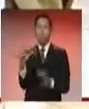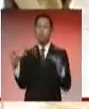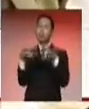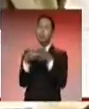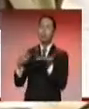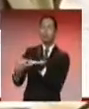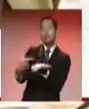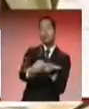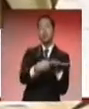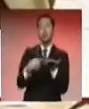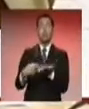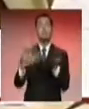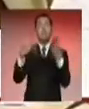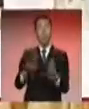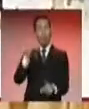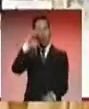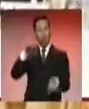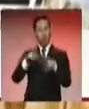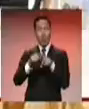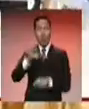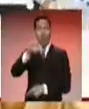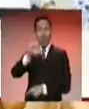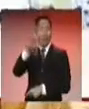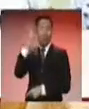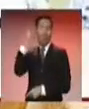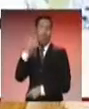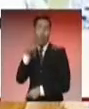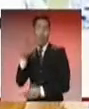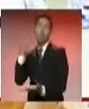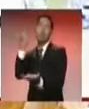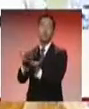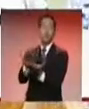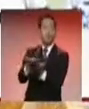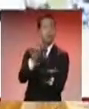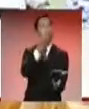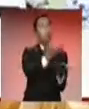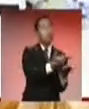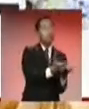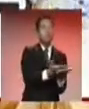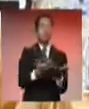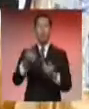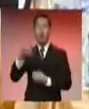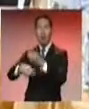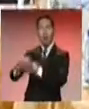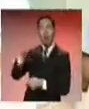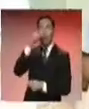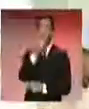se presentarán propuestas que permitan mejorar los niveles de prevención y control de microtráfico en Guayaquil.